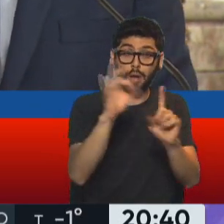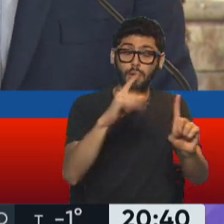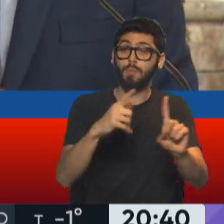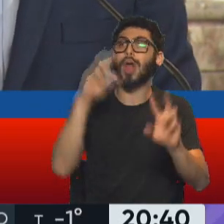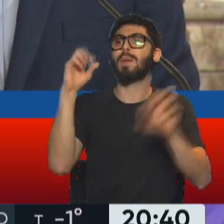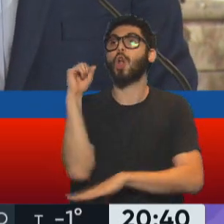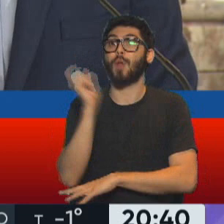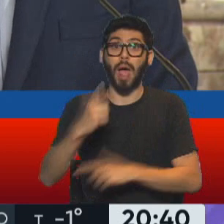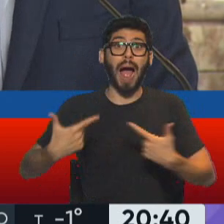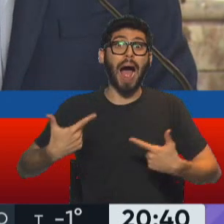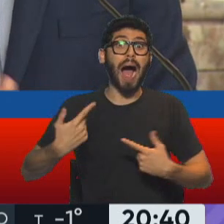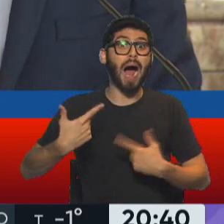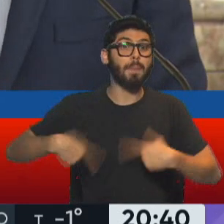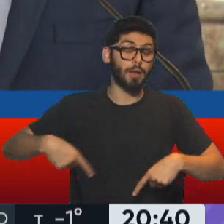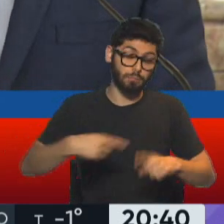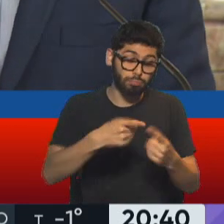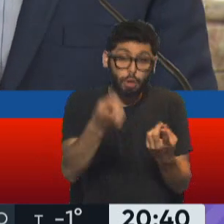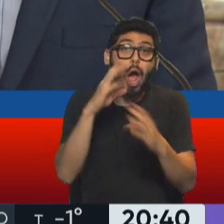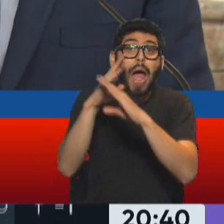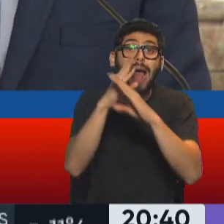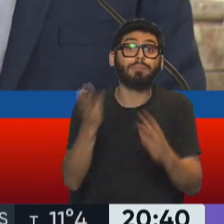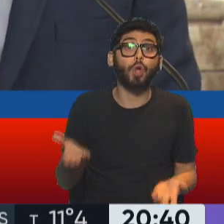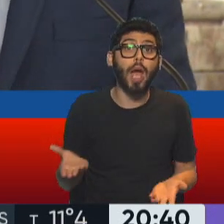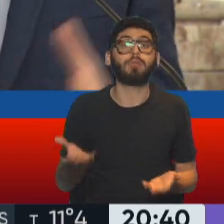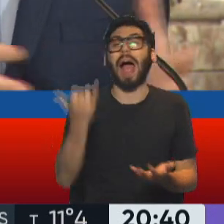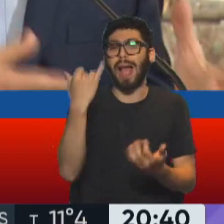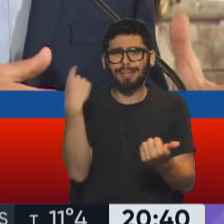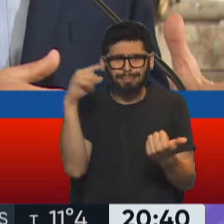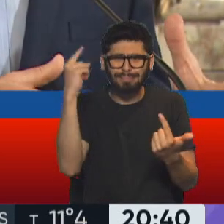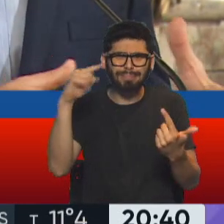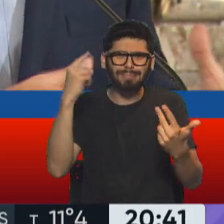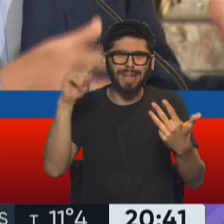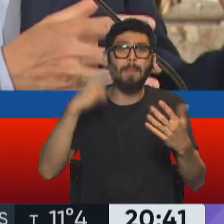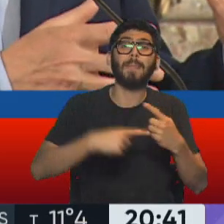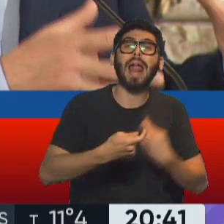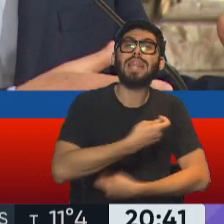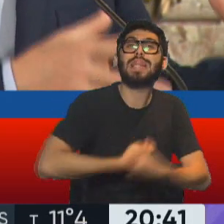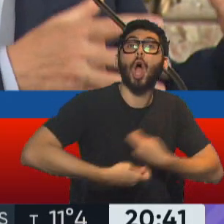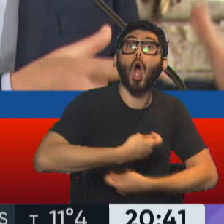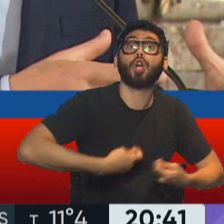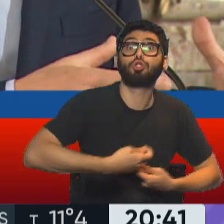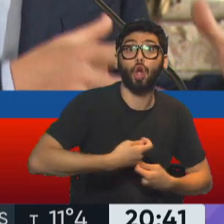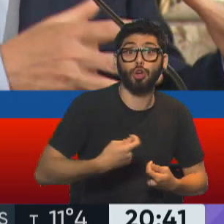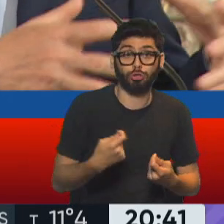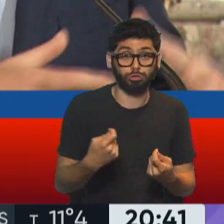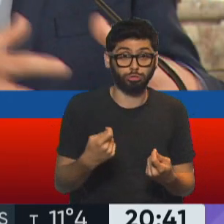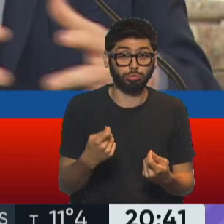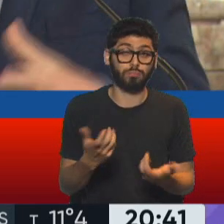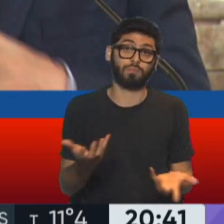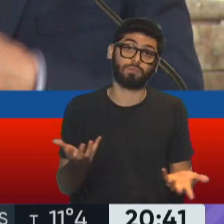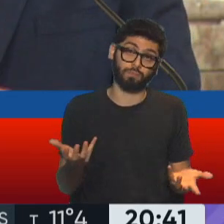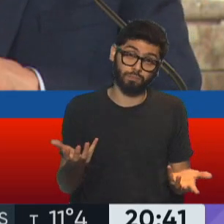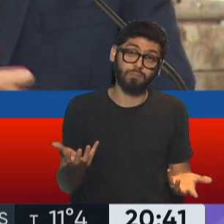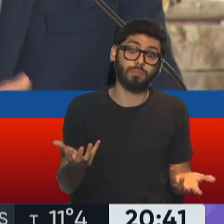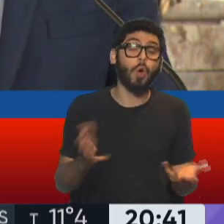Pero bueno, podríamos enumerar y hacer los negocios, un montón de negocios de los dos lados del mostrador. Para